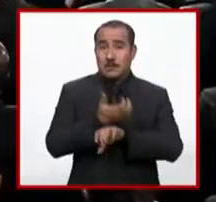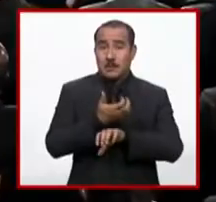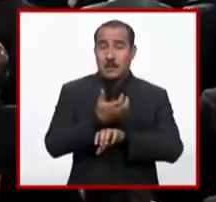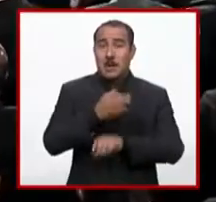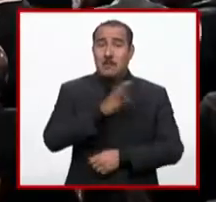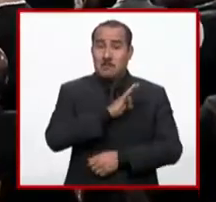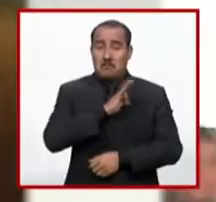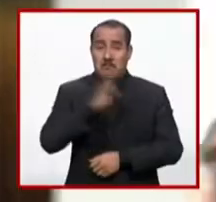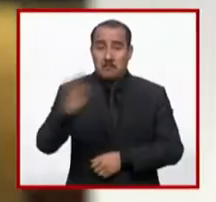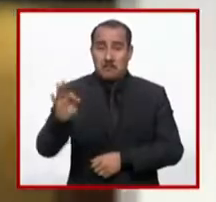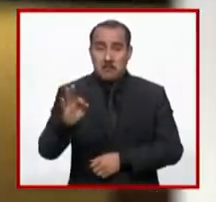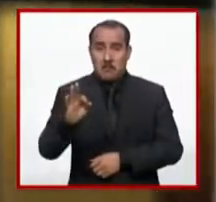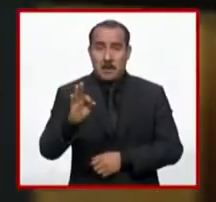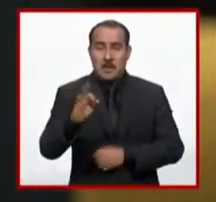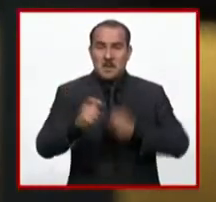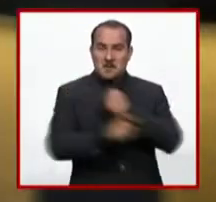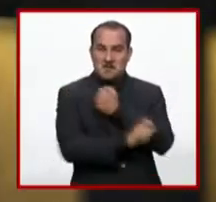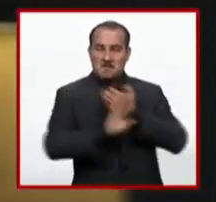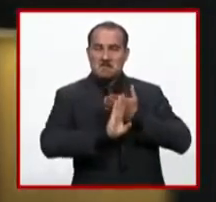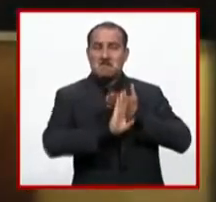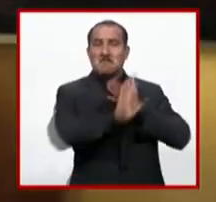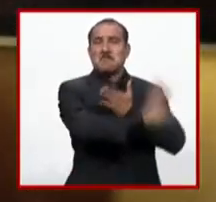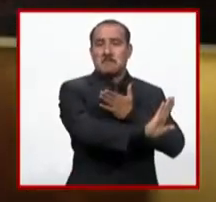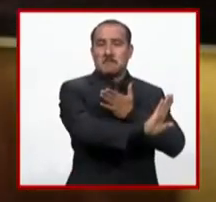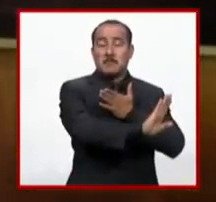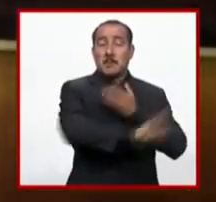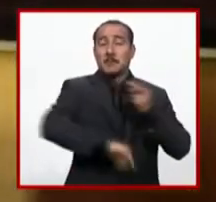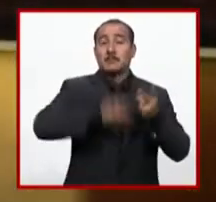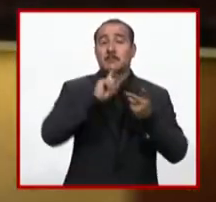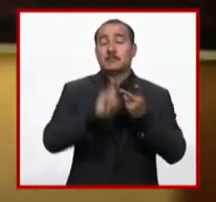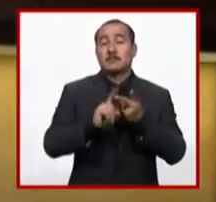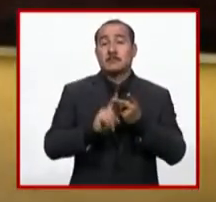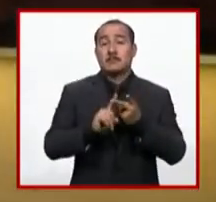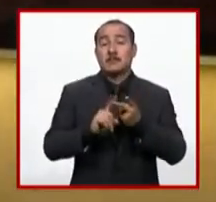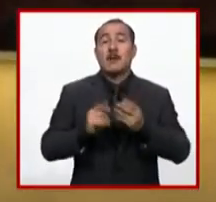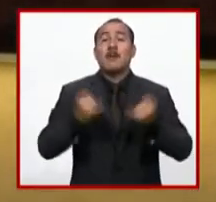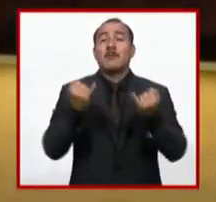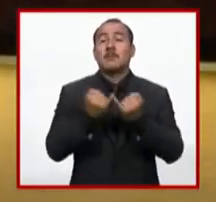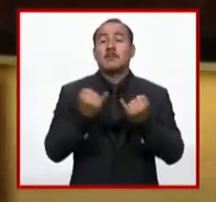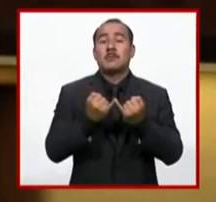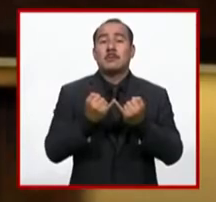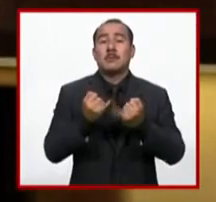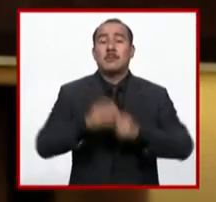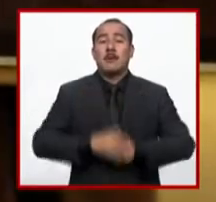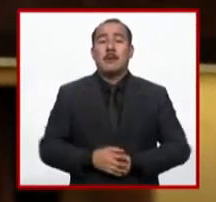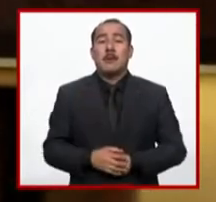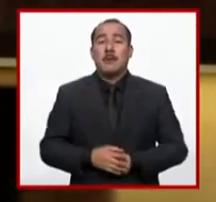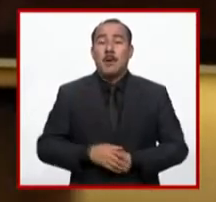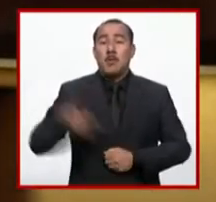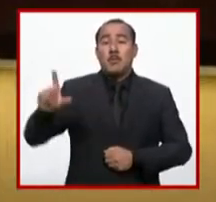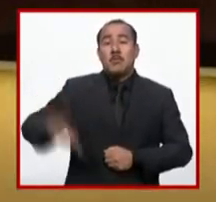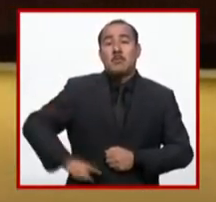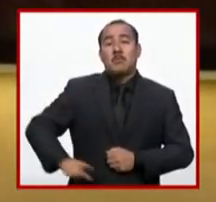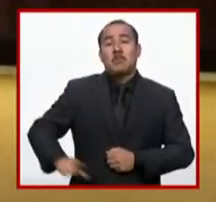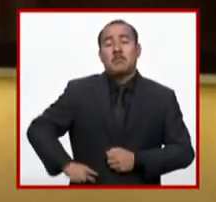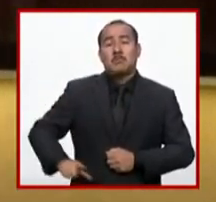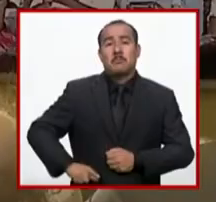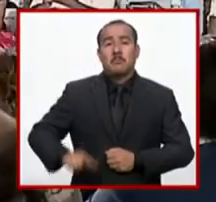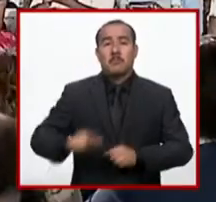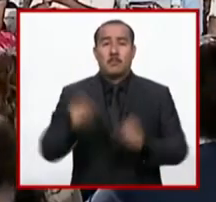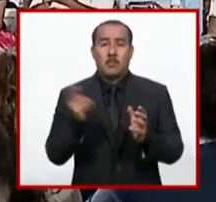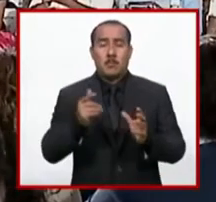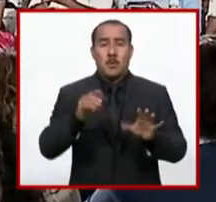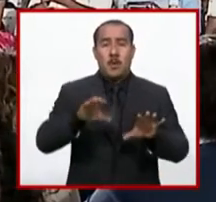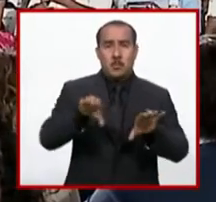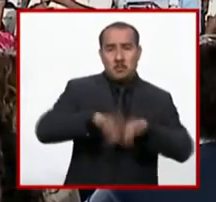el sistema anticorrupción y por el otro hemos dado el paso para tener un gobierno